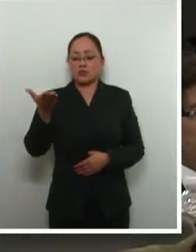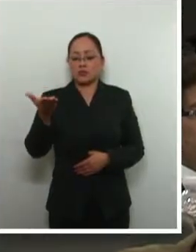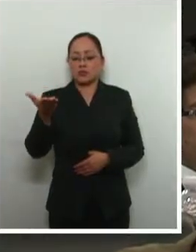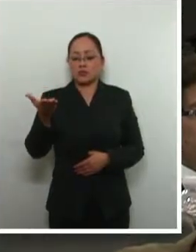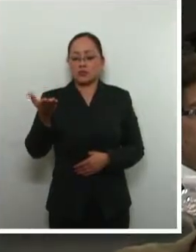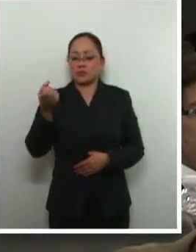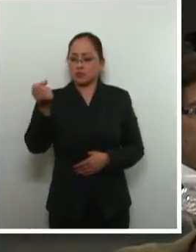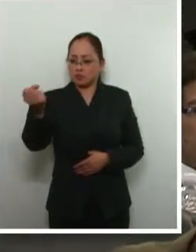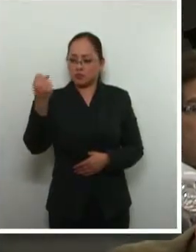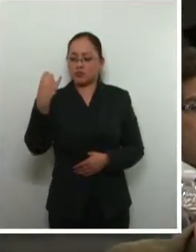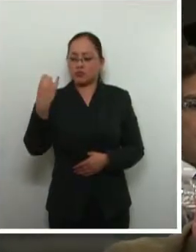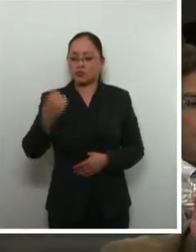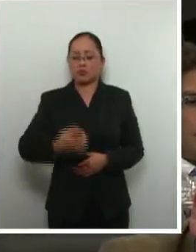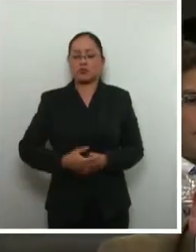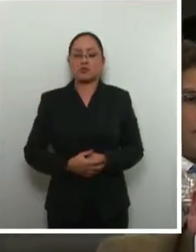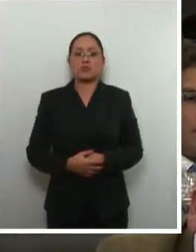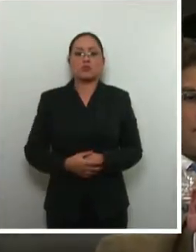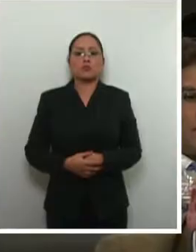A favor.